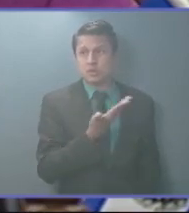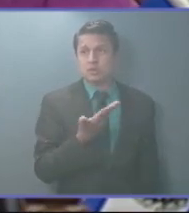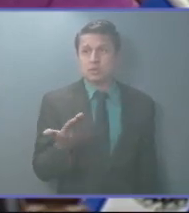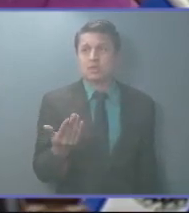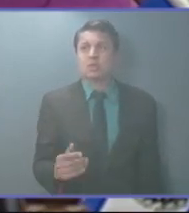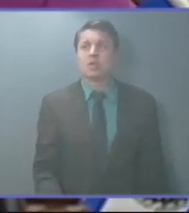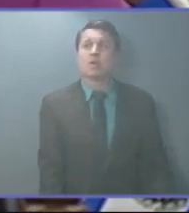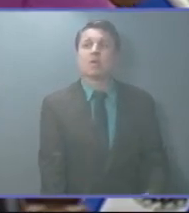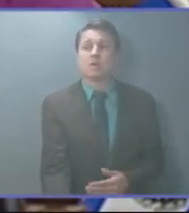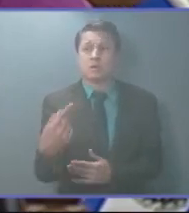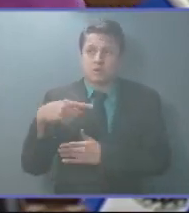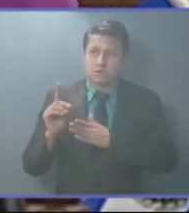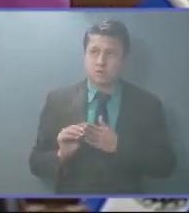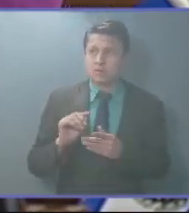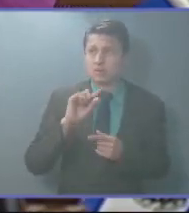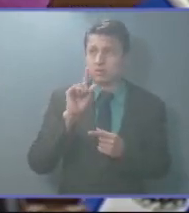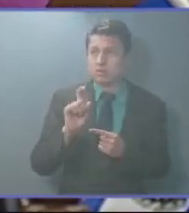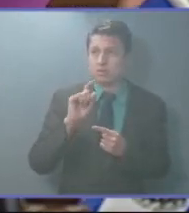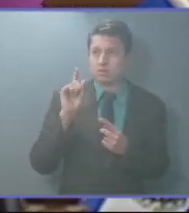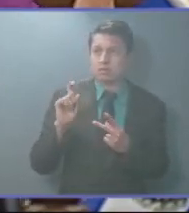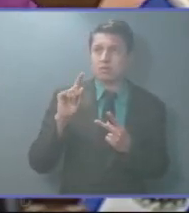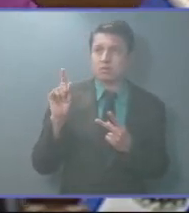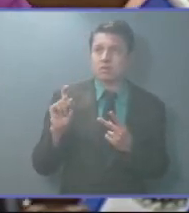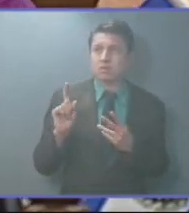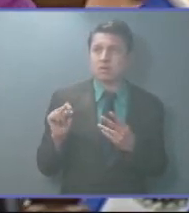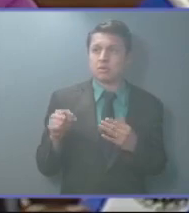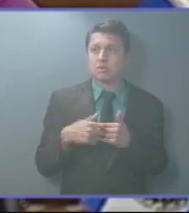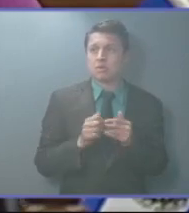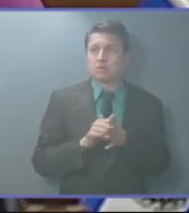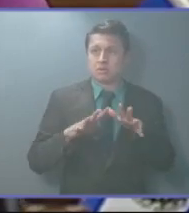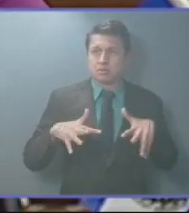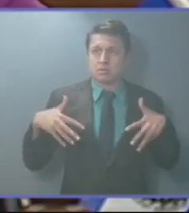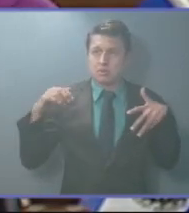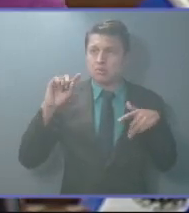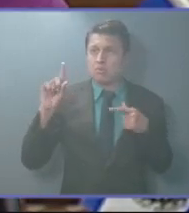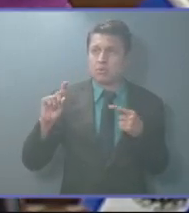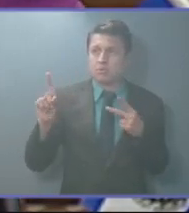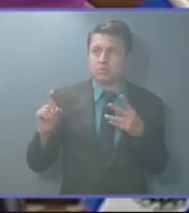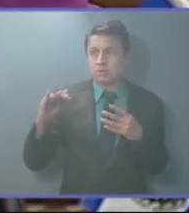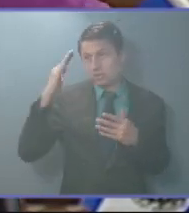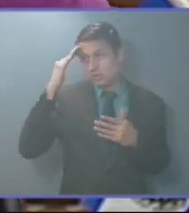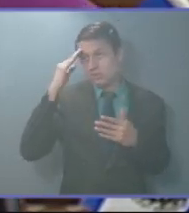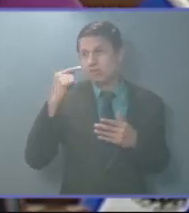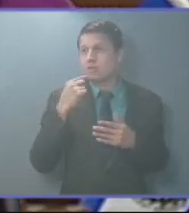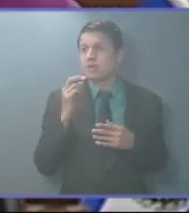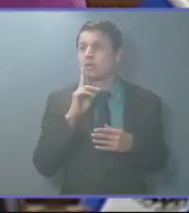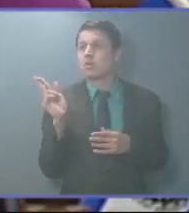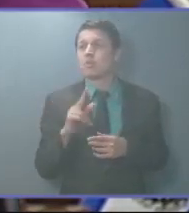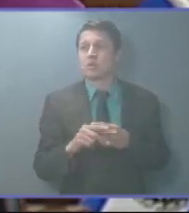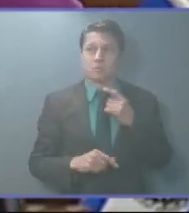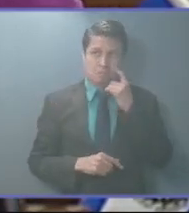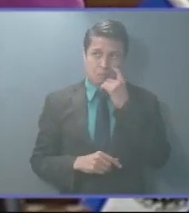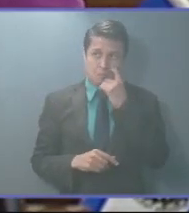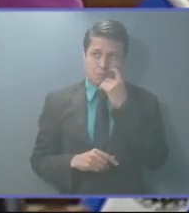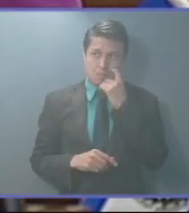preguntado mis colegas de bancada de este pleno sabe quién le da la respuesta